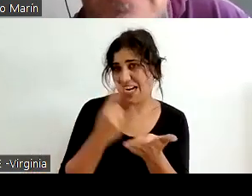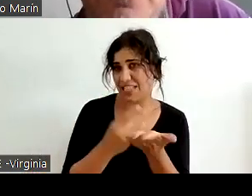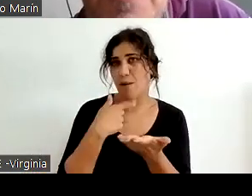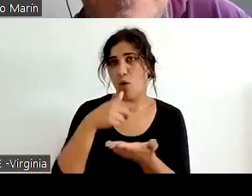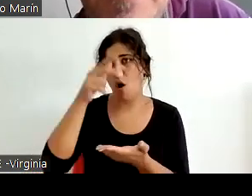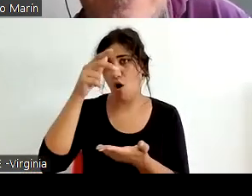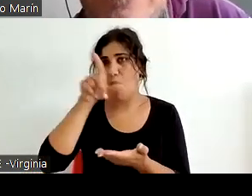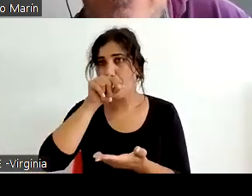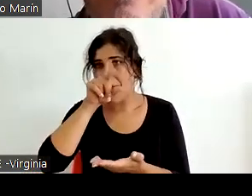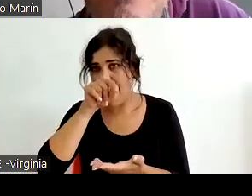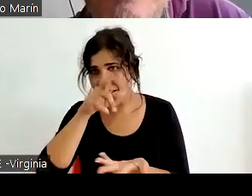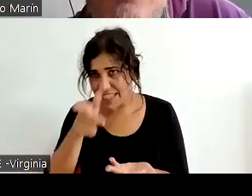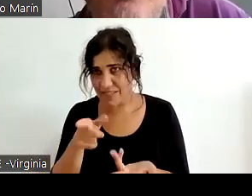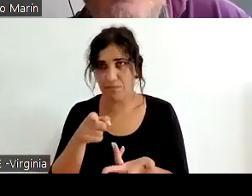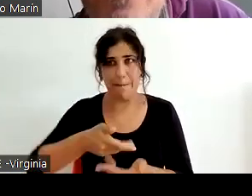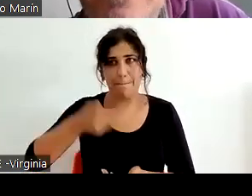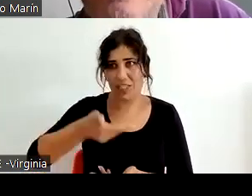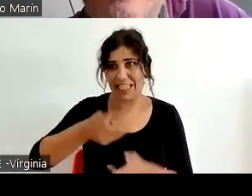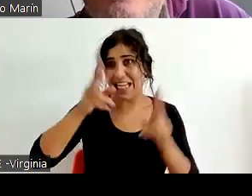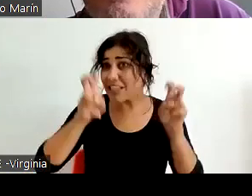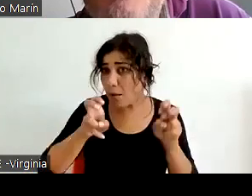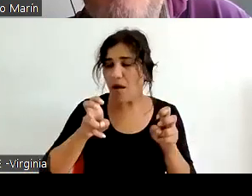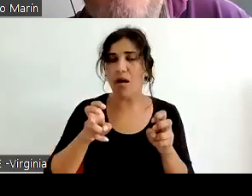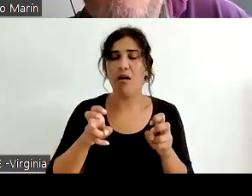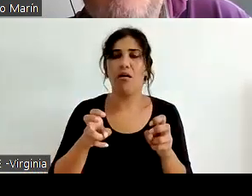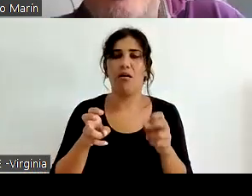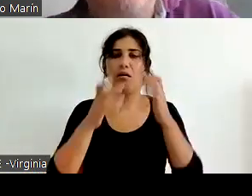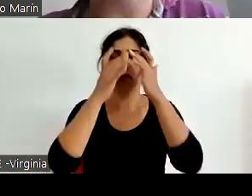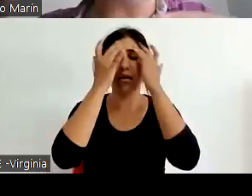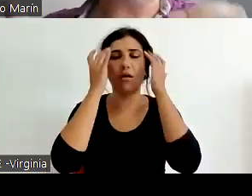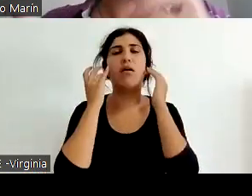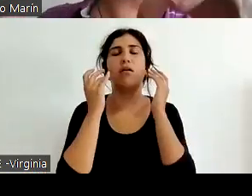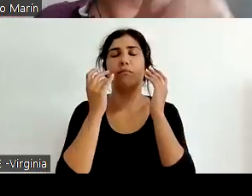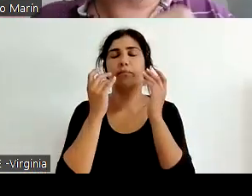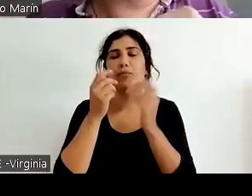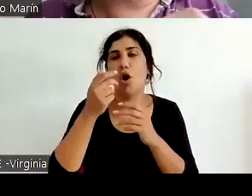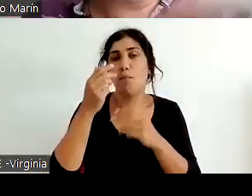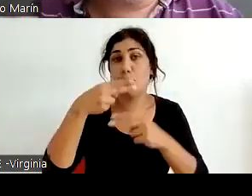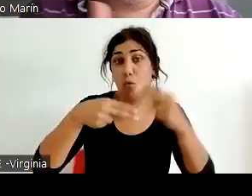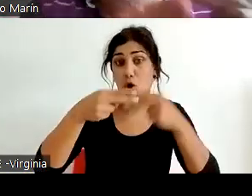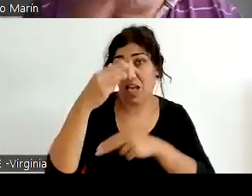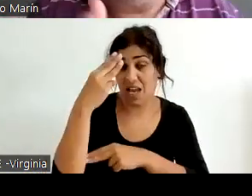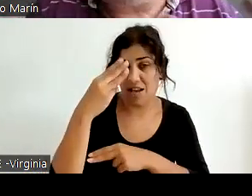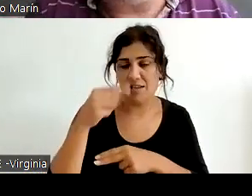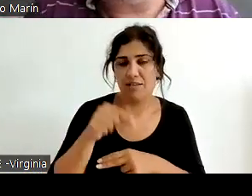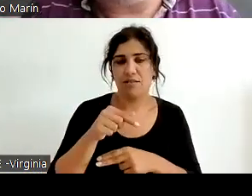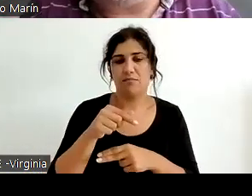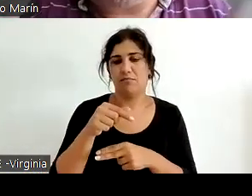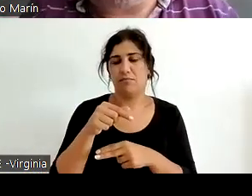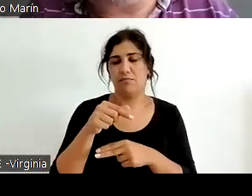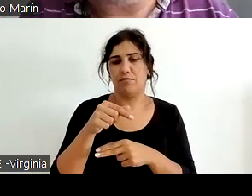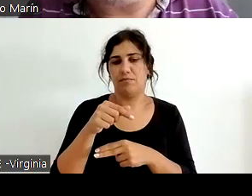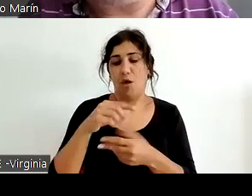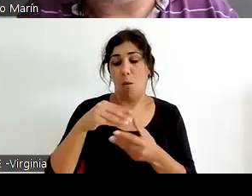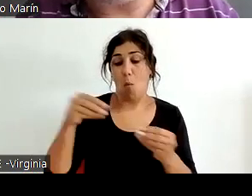son fundamentales a la hora de constituir esas proteínas. Pensad que el músculo no deja de